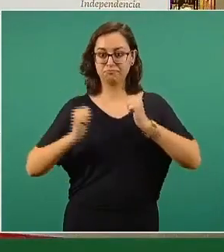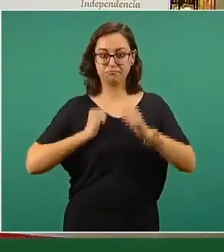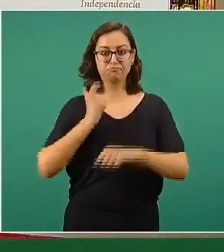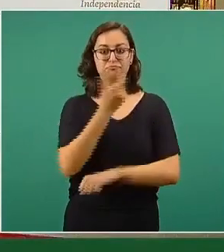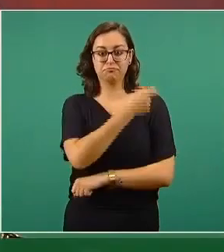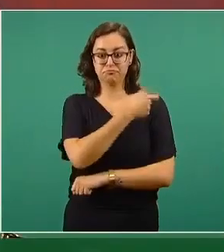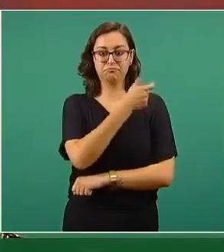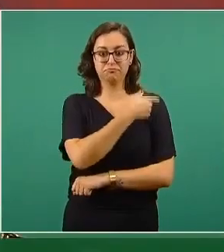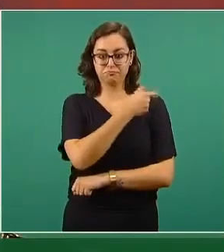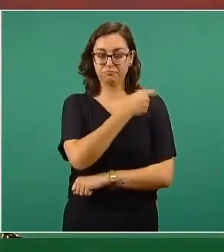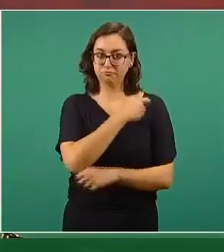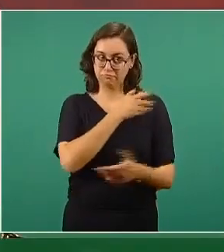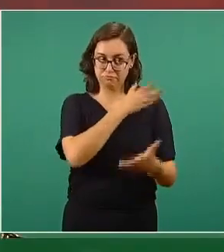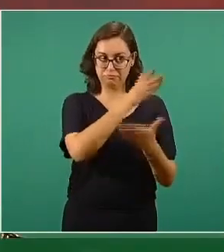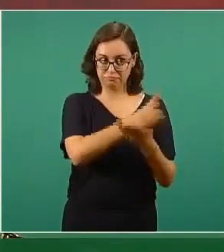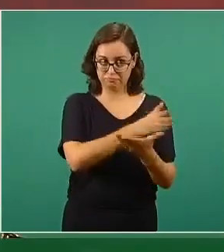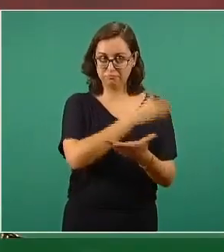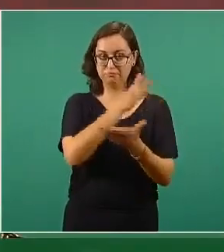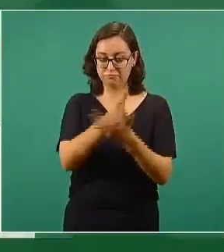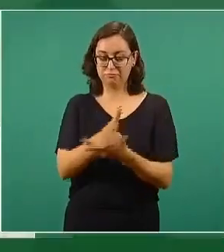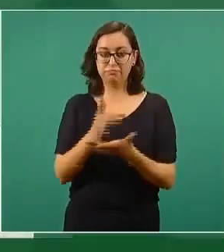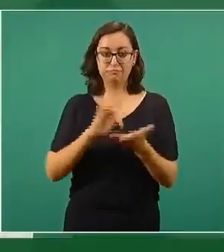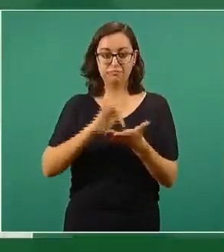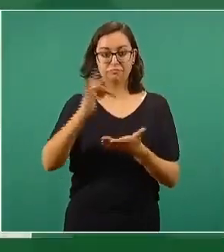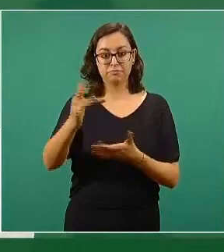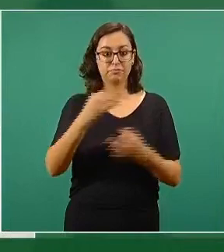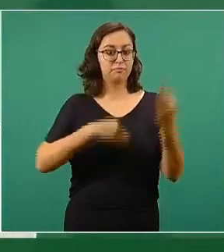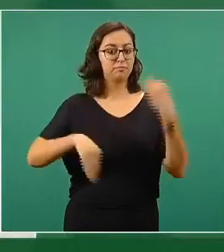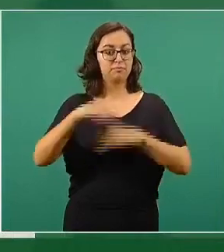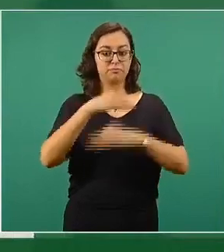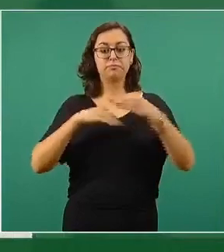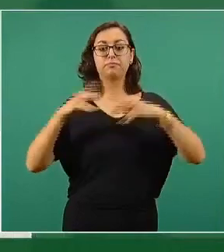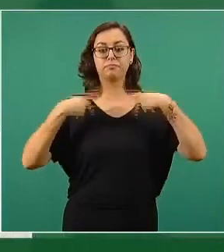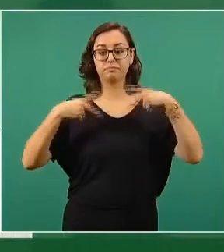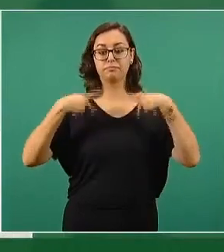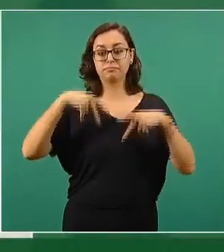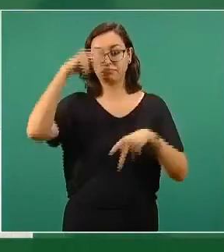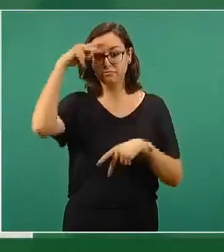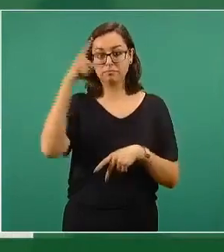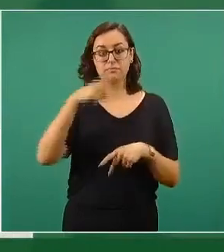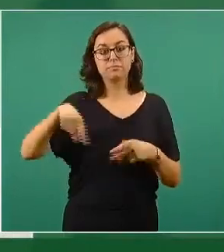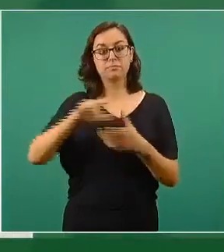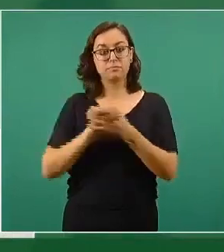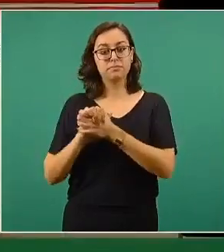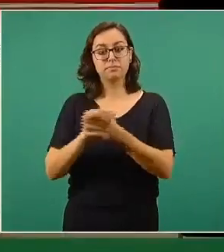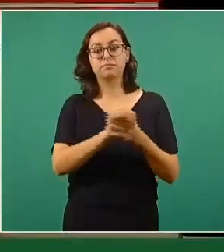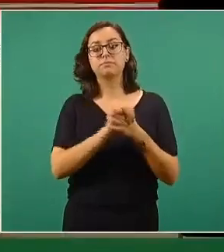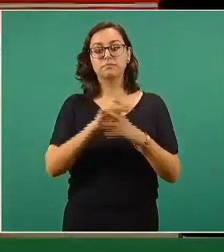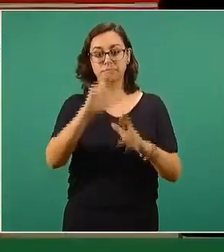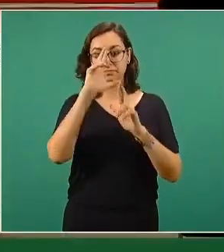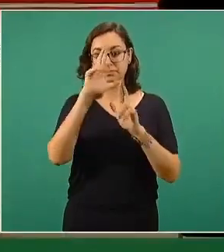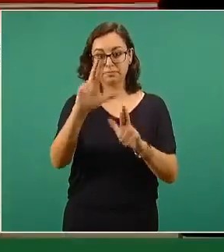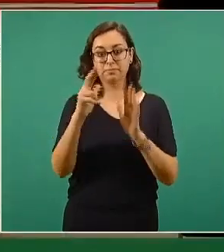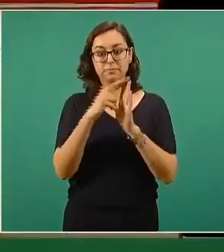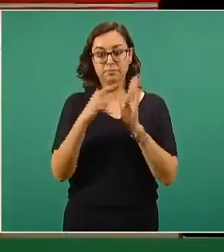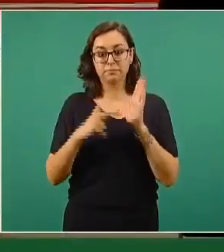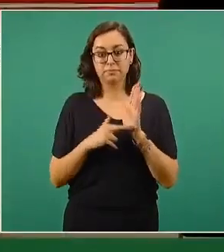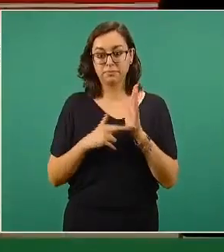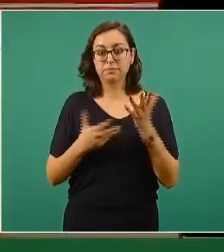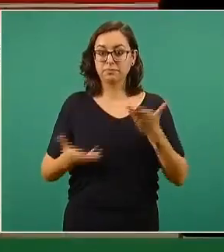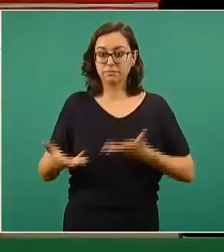nos toca, en donde nos toca, y gracias al pueblo de México por su solidaridad, respeto a las reglas